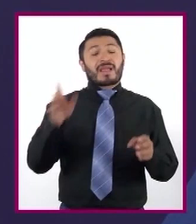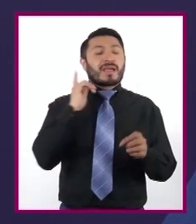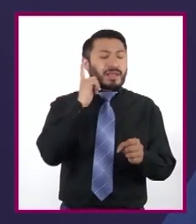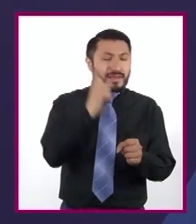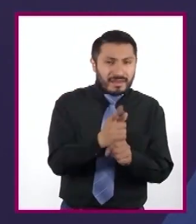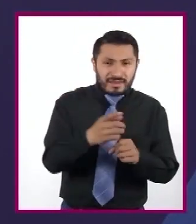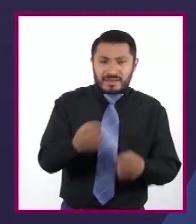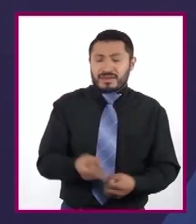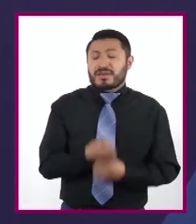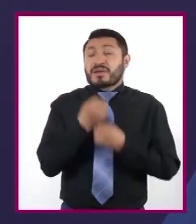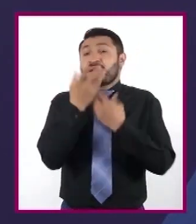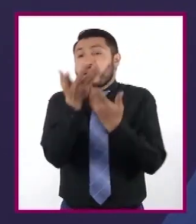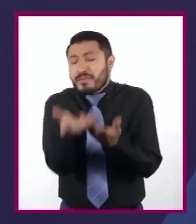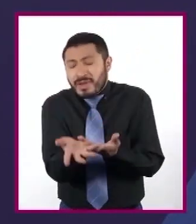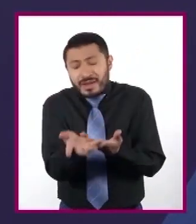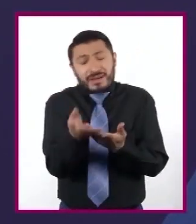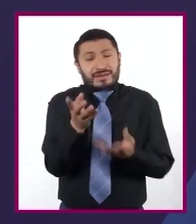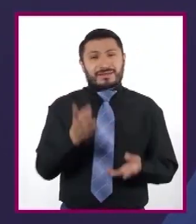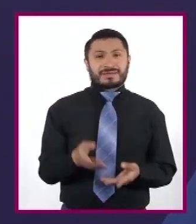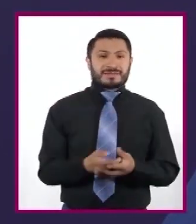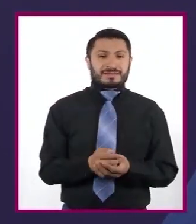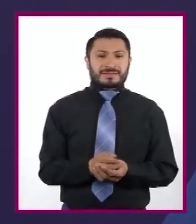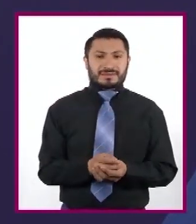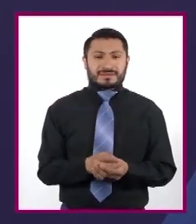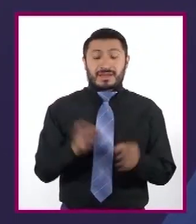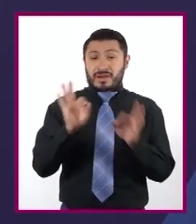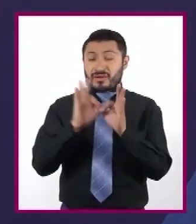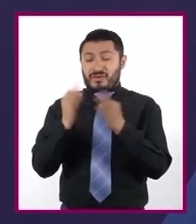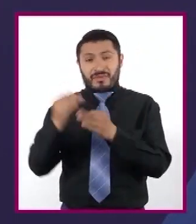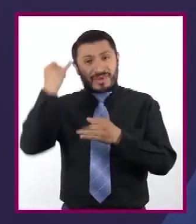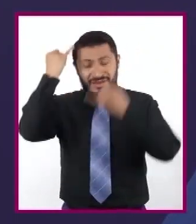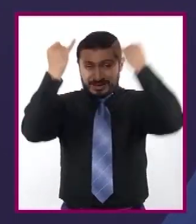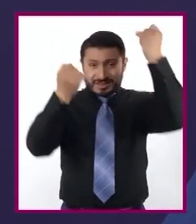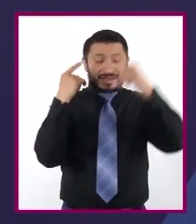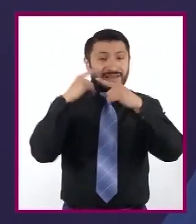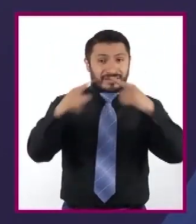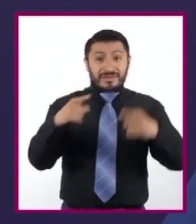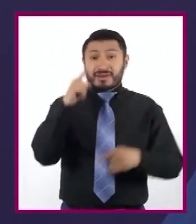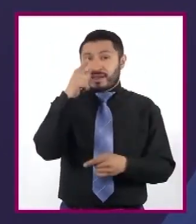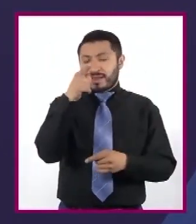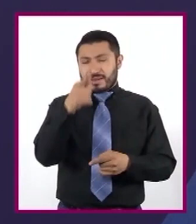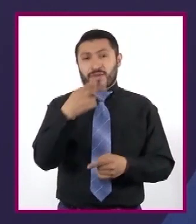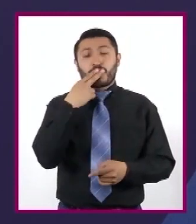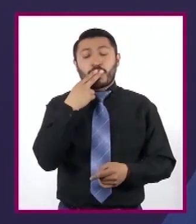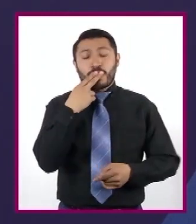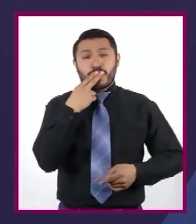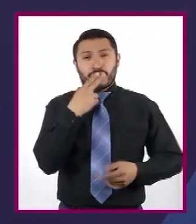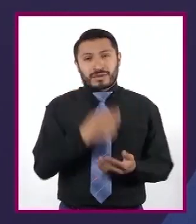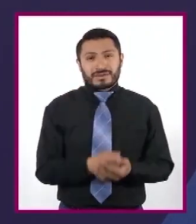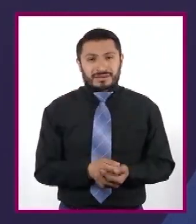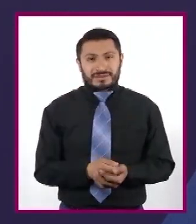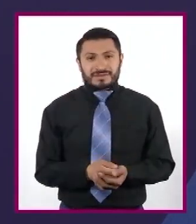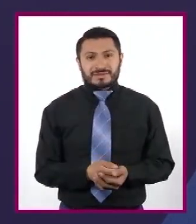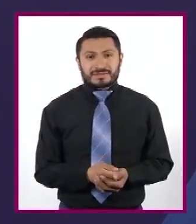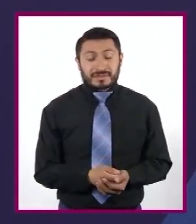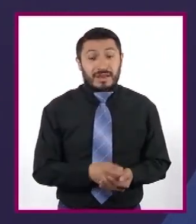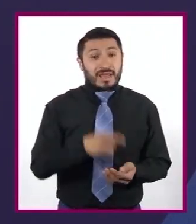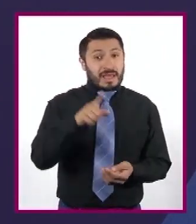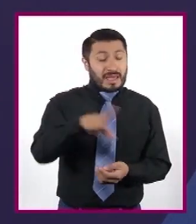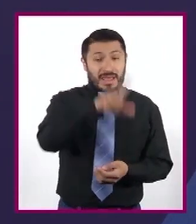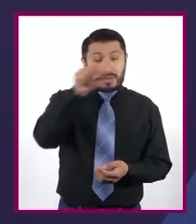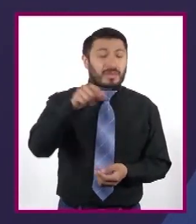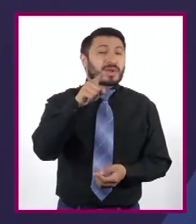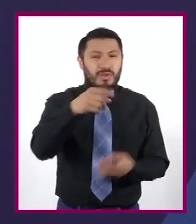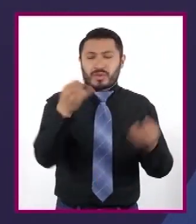de diversas maneras para que puedan identificar este recurso al momento de hacer una lectura y, claro, puedan utilizarlo cuando